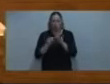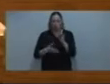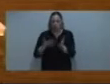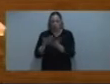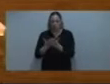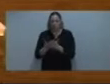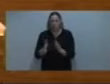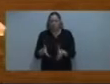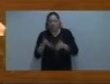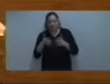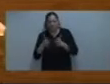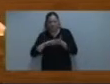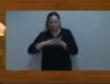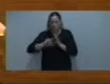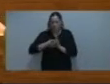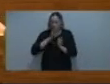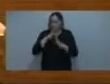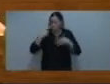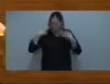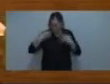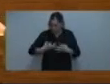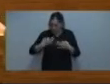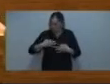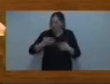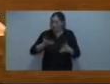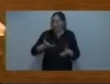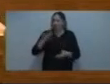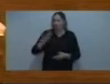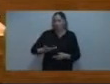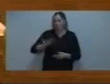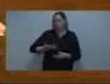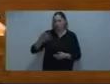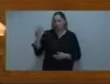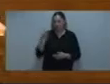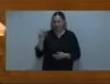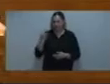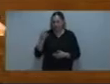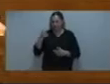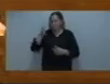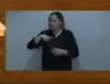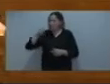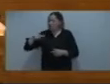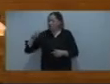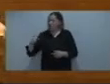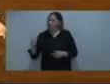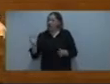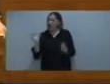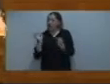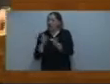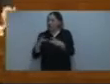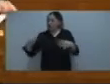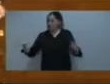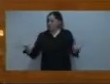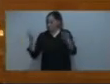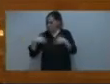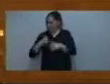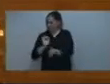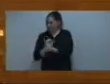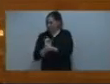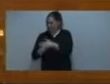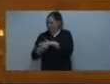proyecto, porque lo verdaderamente importante son los internos, esas personas privadas de libertad. Por ello,